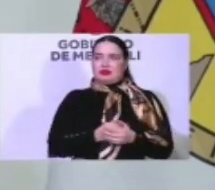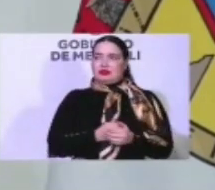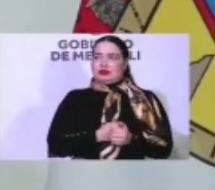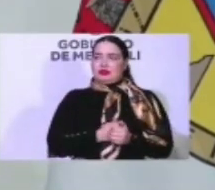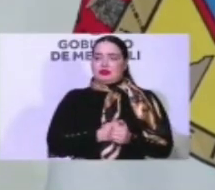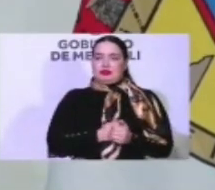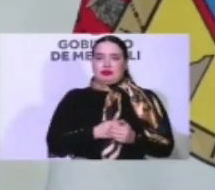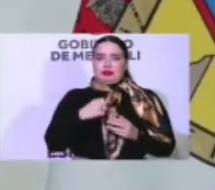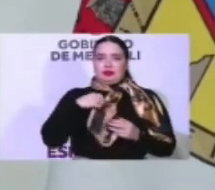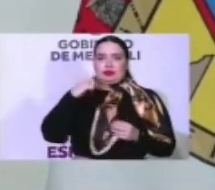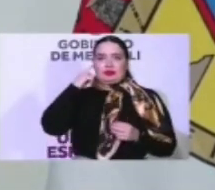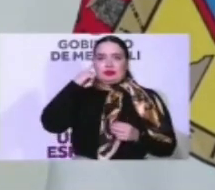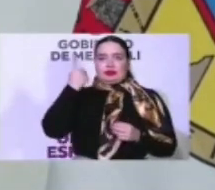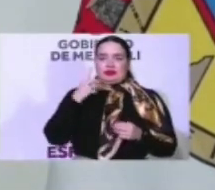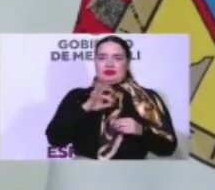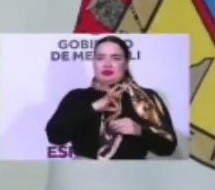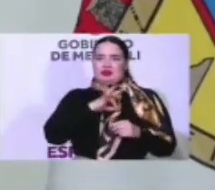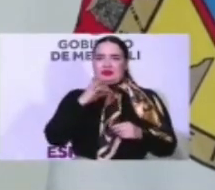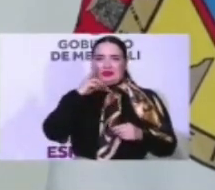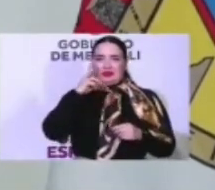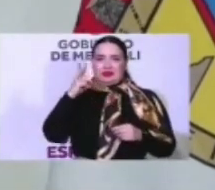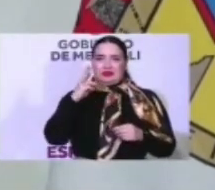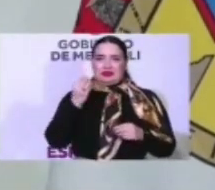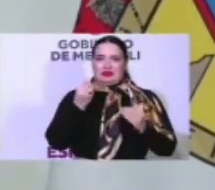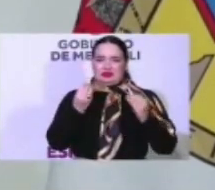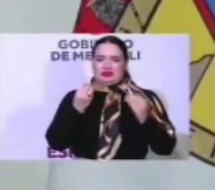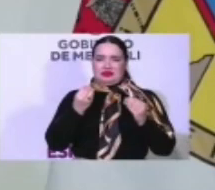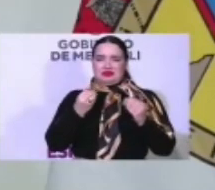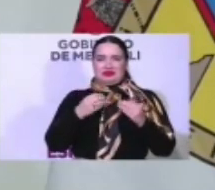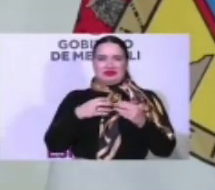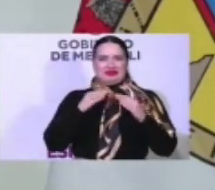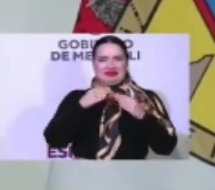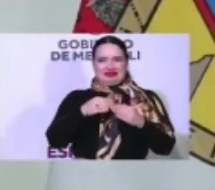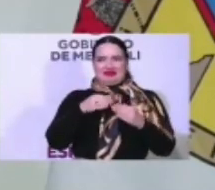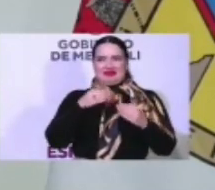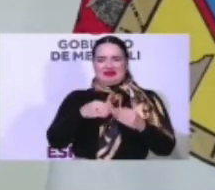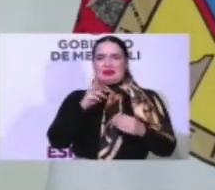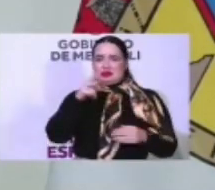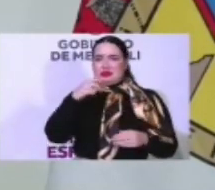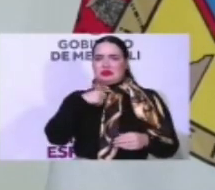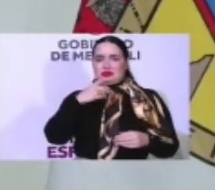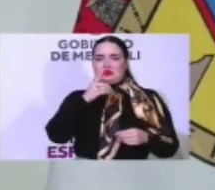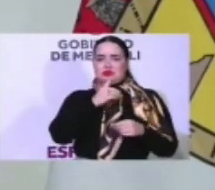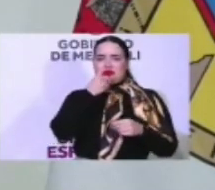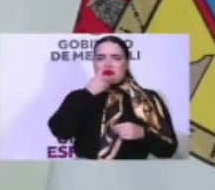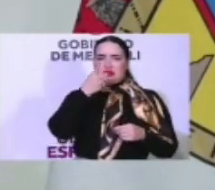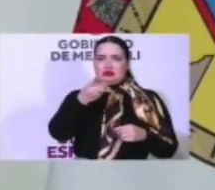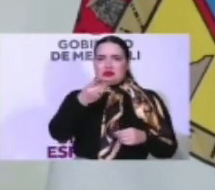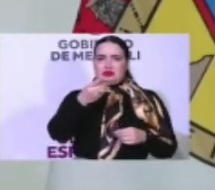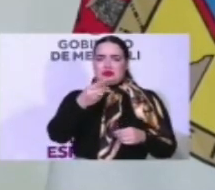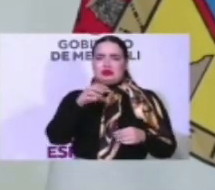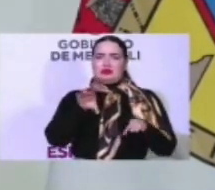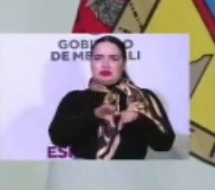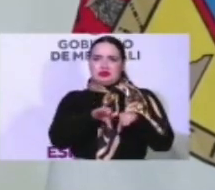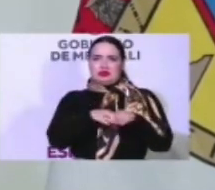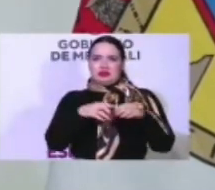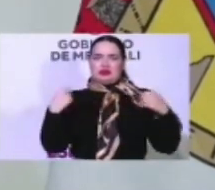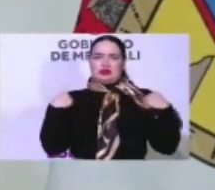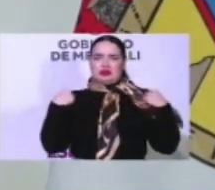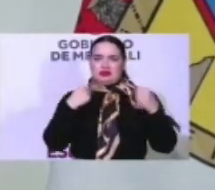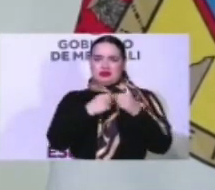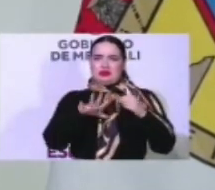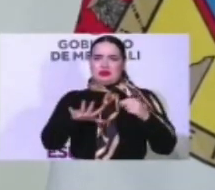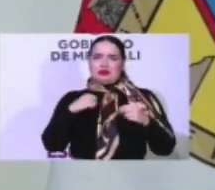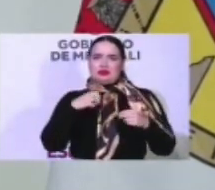Yo sé que puede parecer muy obsesivo, pero lo dije el otro día y lo vuelvo a decir. Yo como maestra tengo que ver